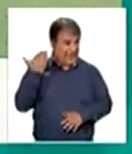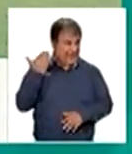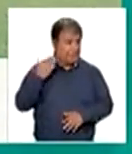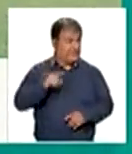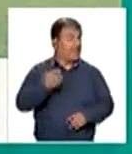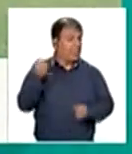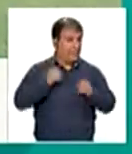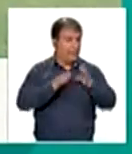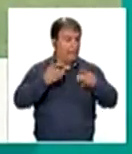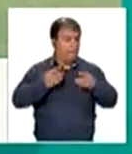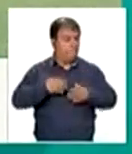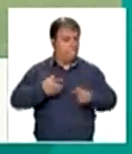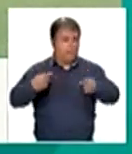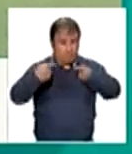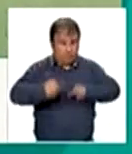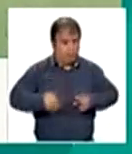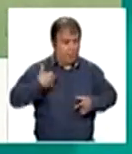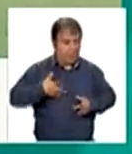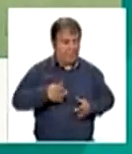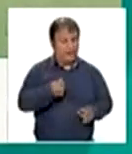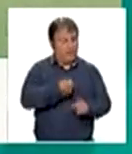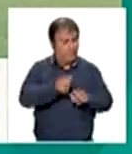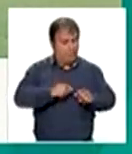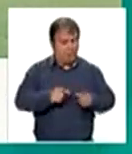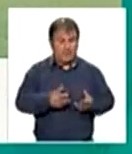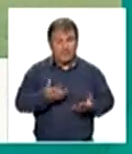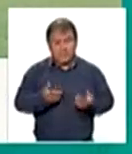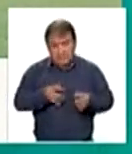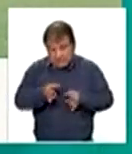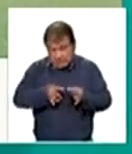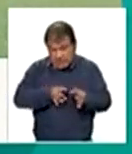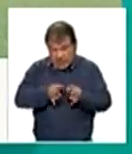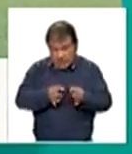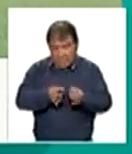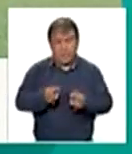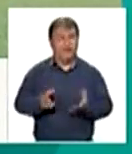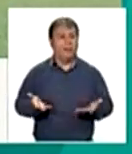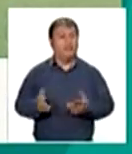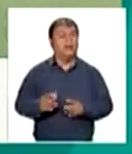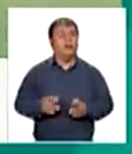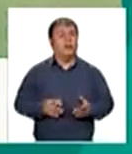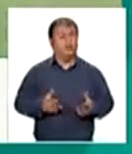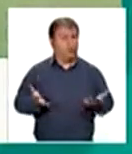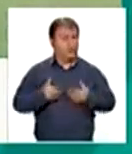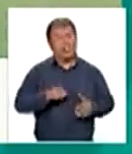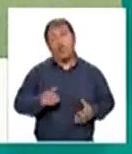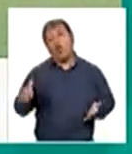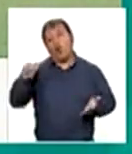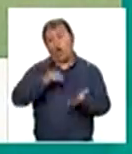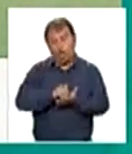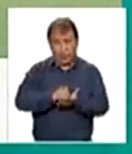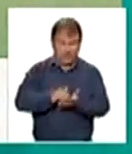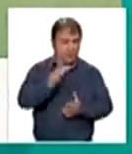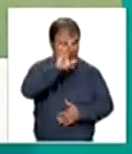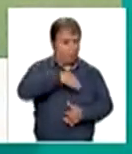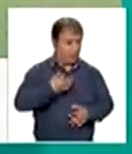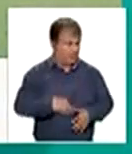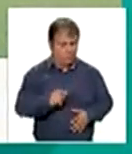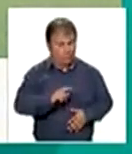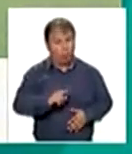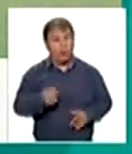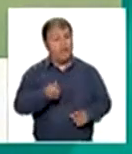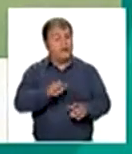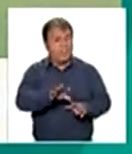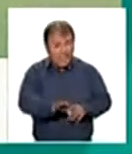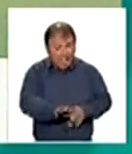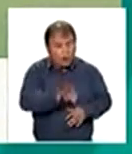día, aquel partido ante la selección argentina, que es lo que viene señalando, insisto, medios internacionales. No es que se le vuelva a hacer un control antidopaje, es que se